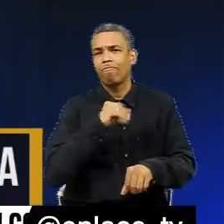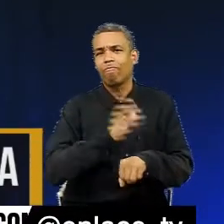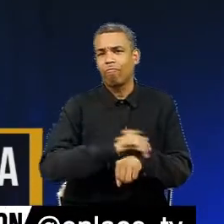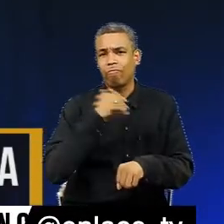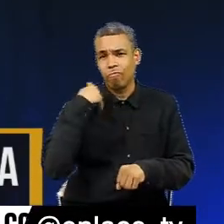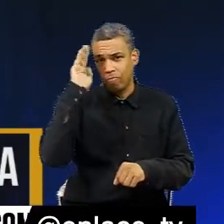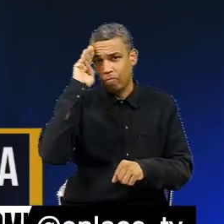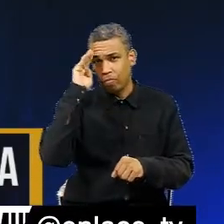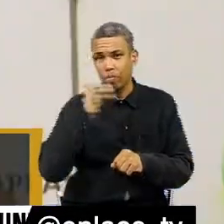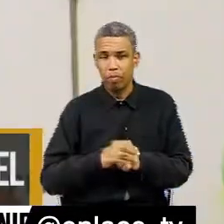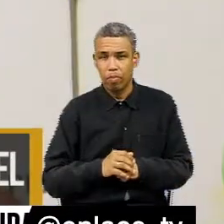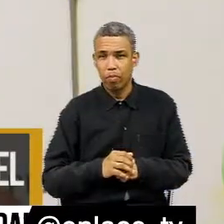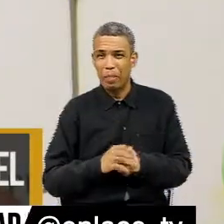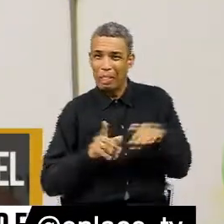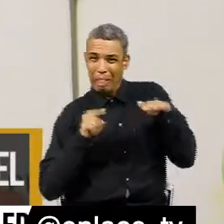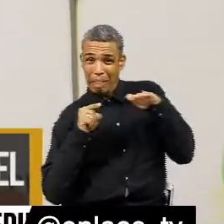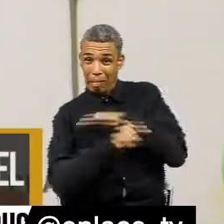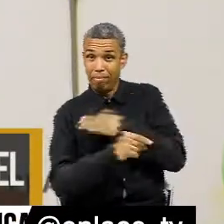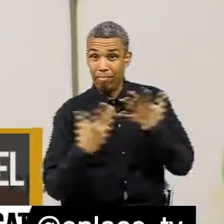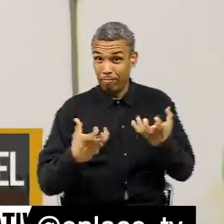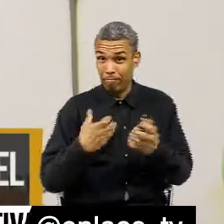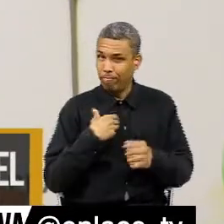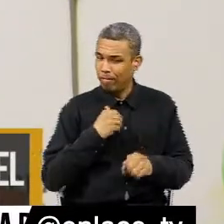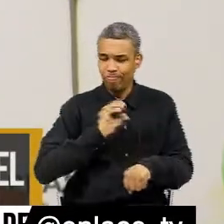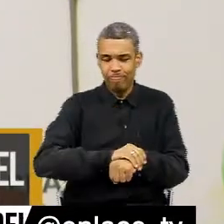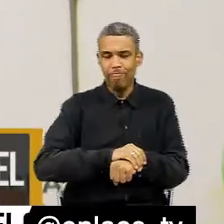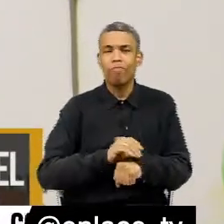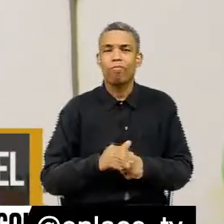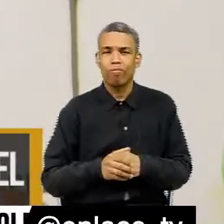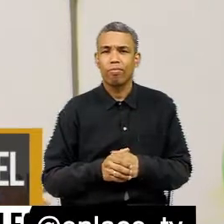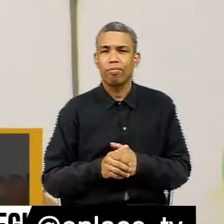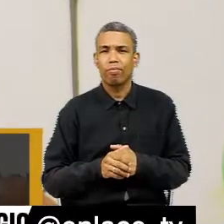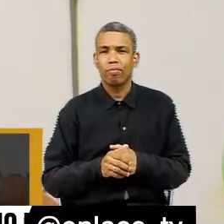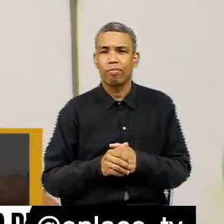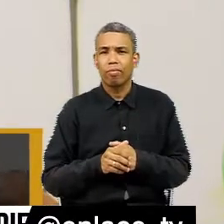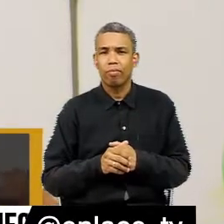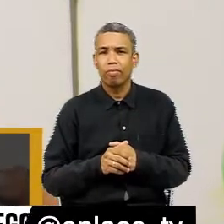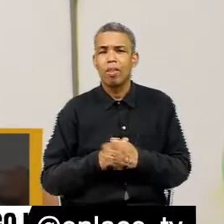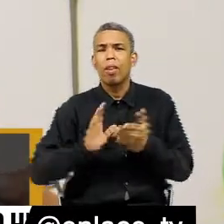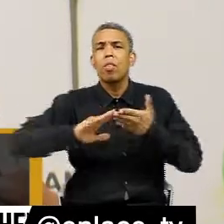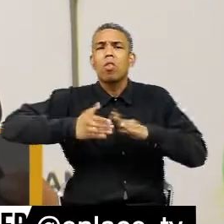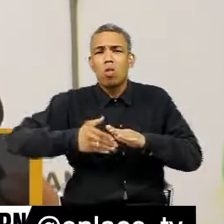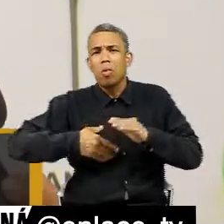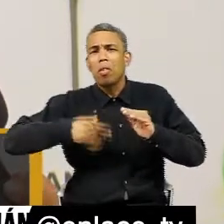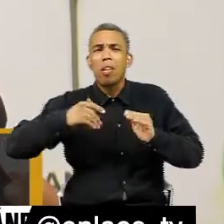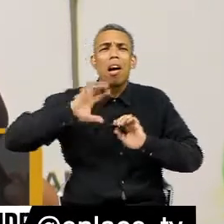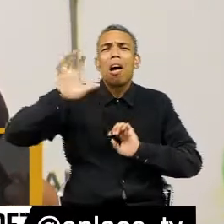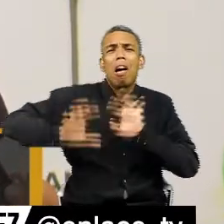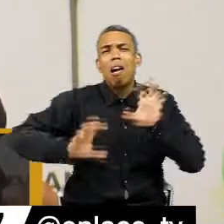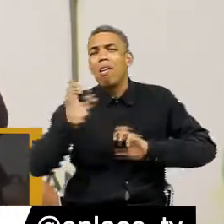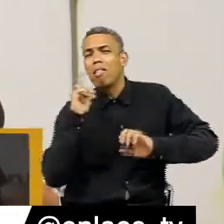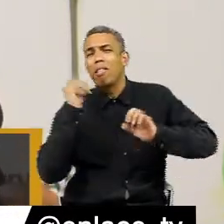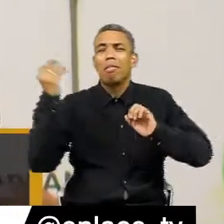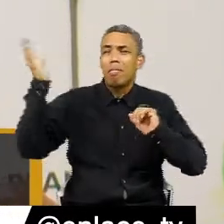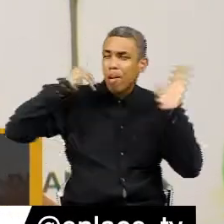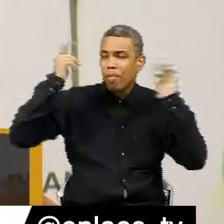este pretendiera huir. Intenta huir y a la voz de las llamadas de auxilio de parte de la comunidad, algunos elementos que